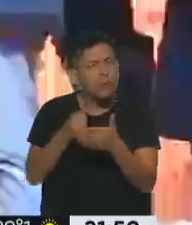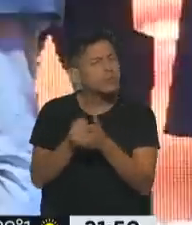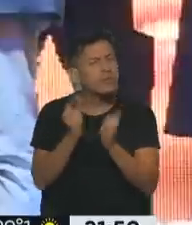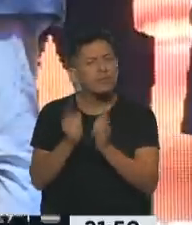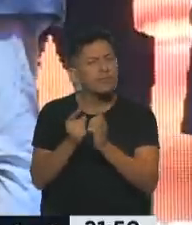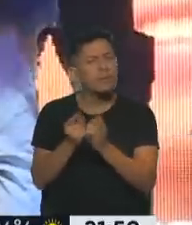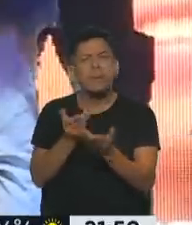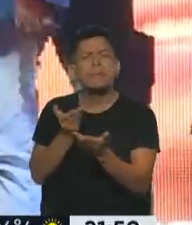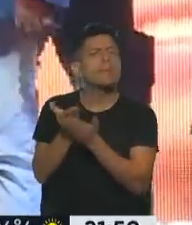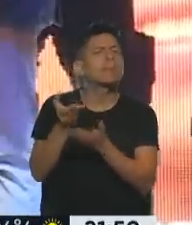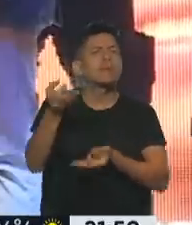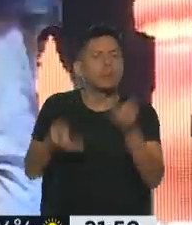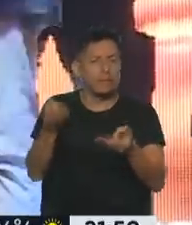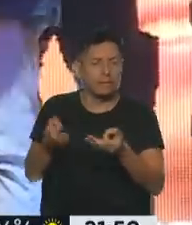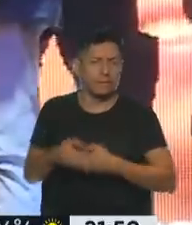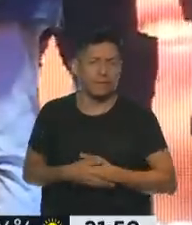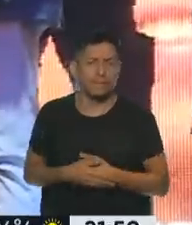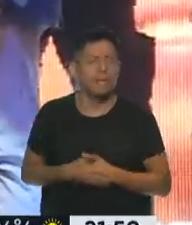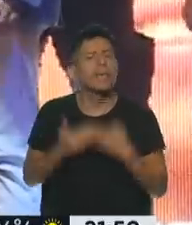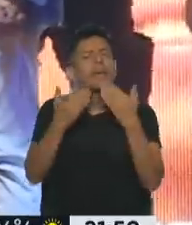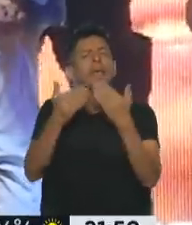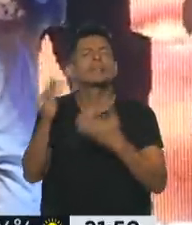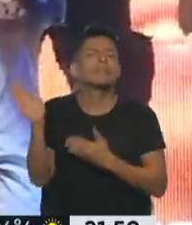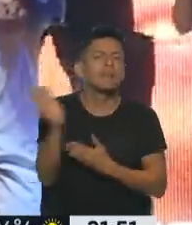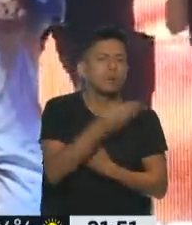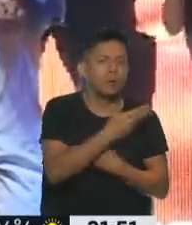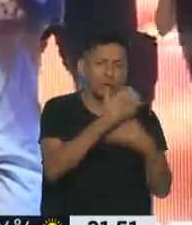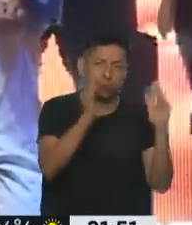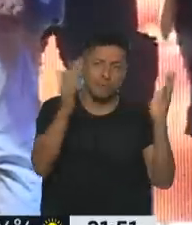haga justicia por Fernando. Gracias a todos. Thank you.